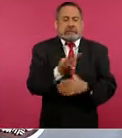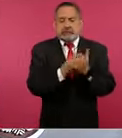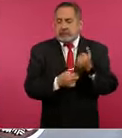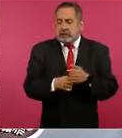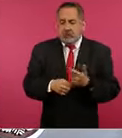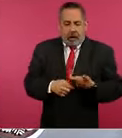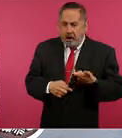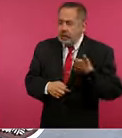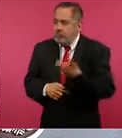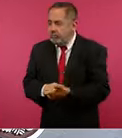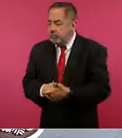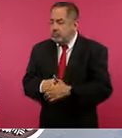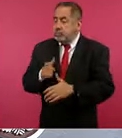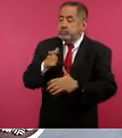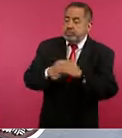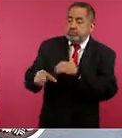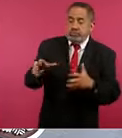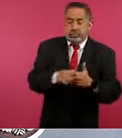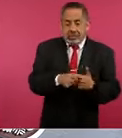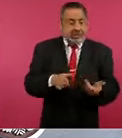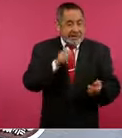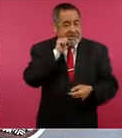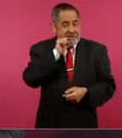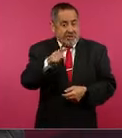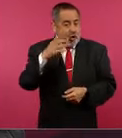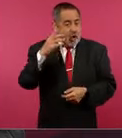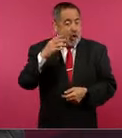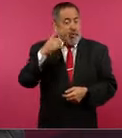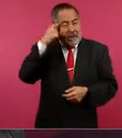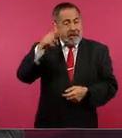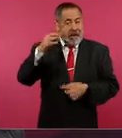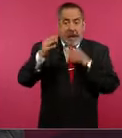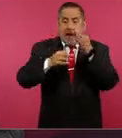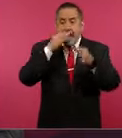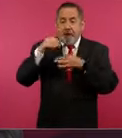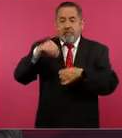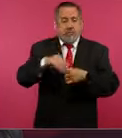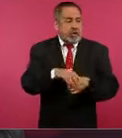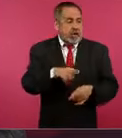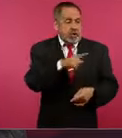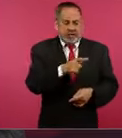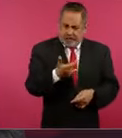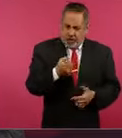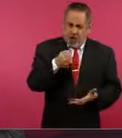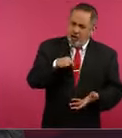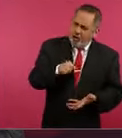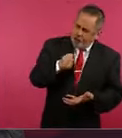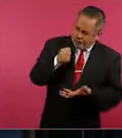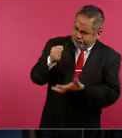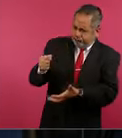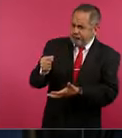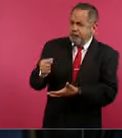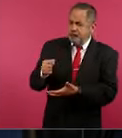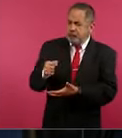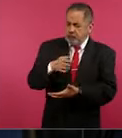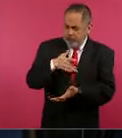a autoridades, es más, durante las campañas ofrecen dinero